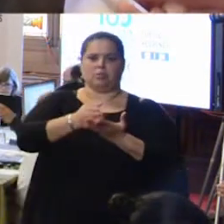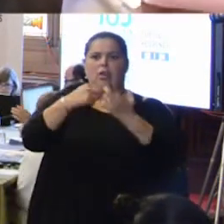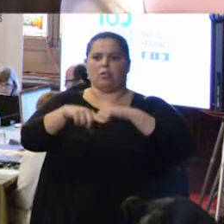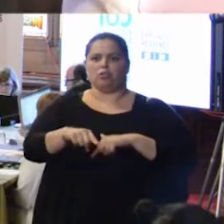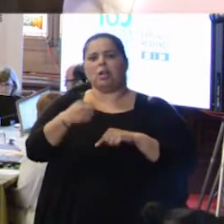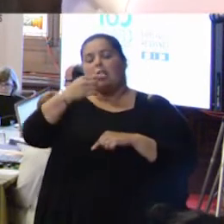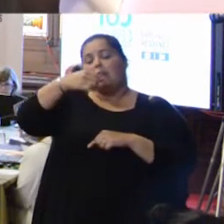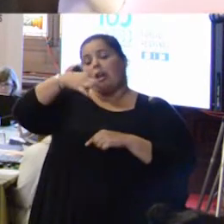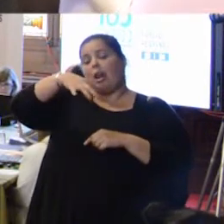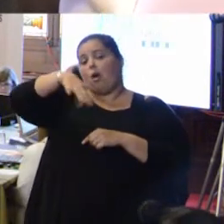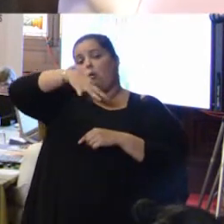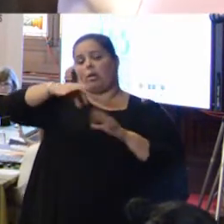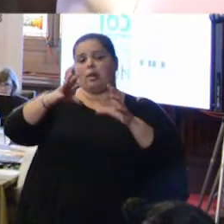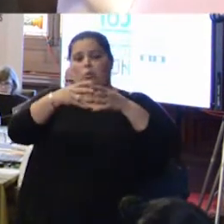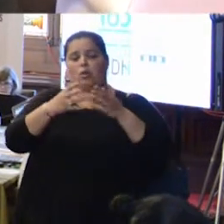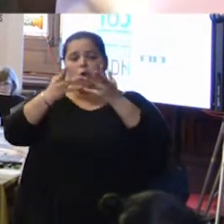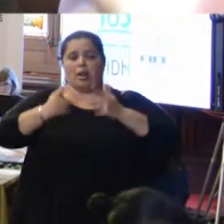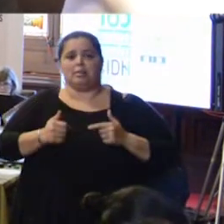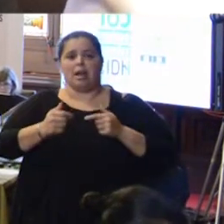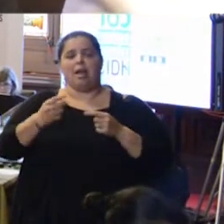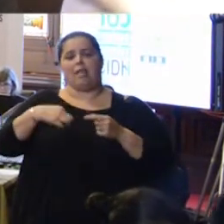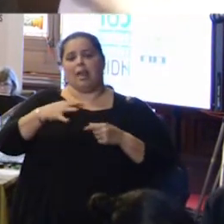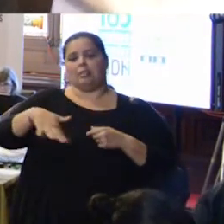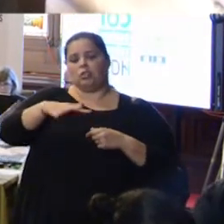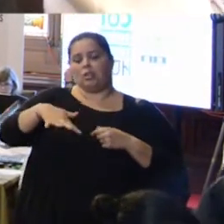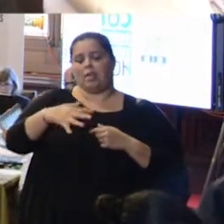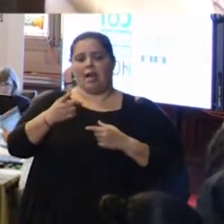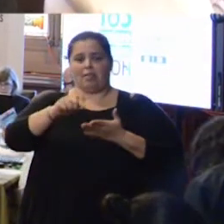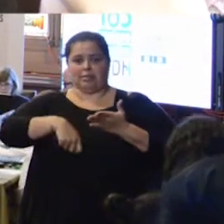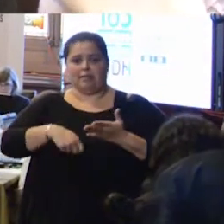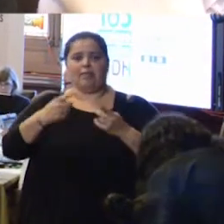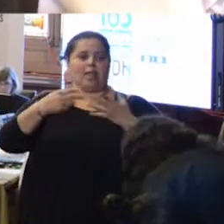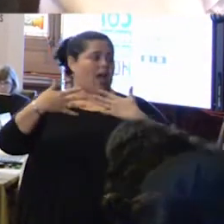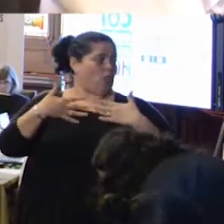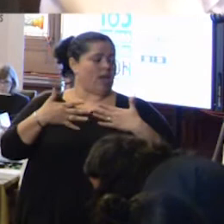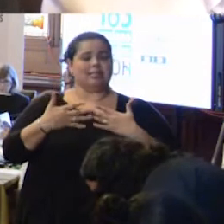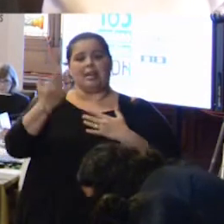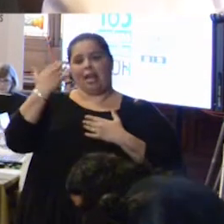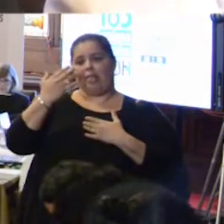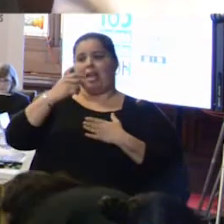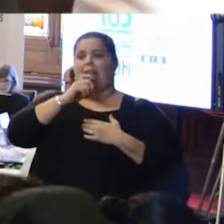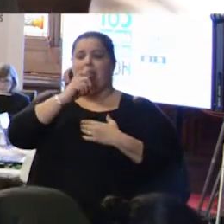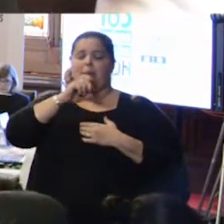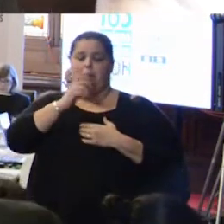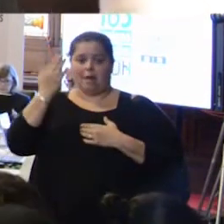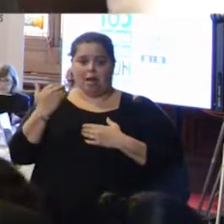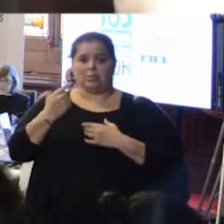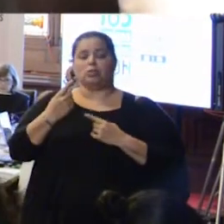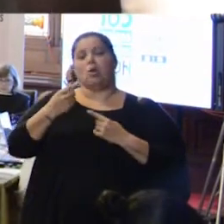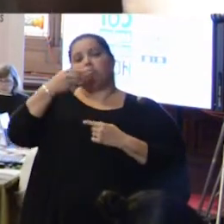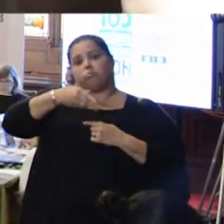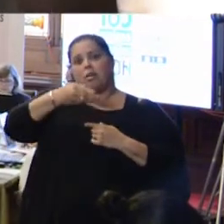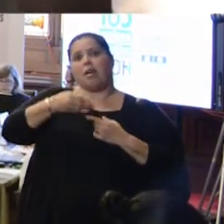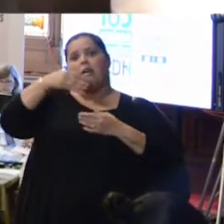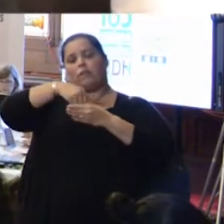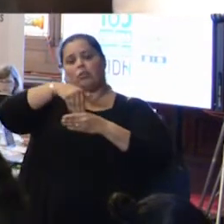única reunión realizada con la sociedad civil desde la audiencia del mes de marzo, se concluyera la necesidad de dotar a Panamá